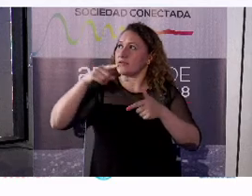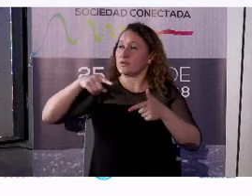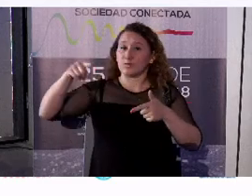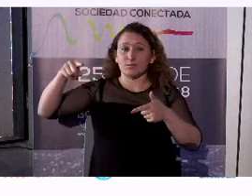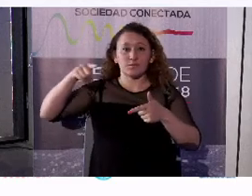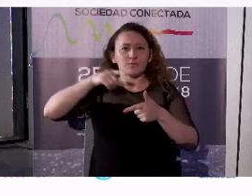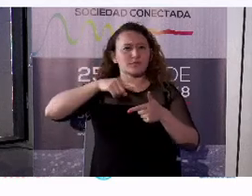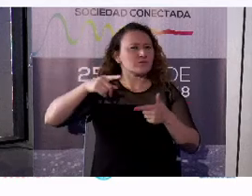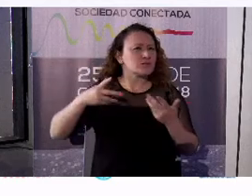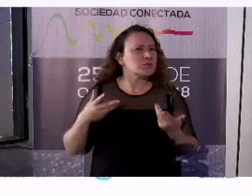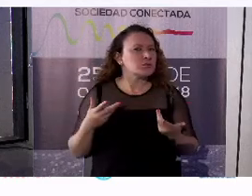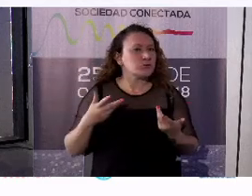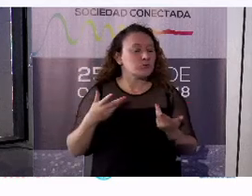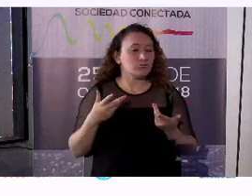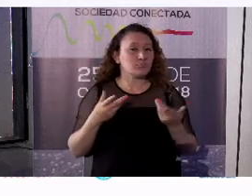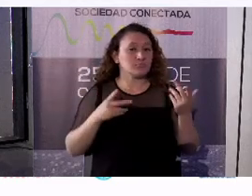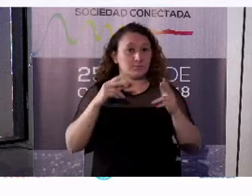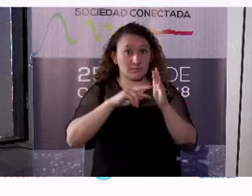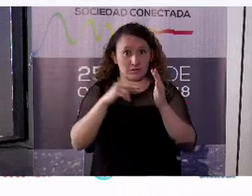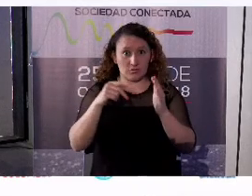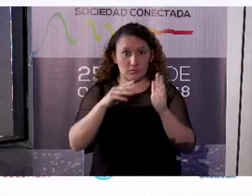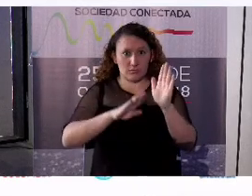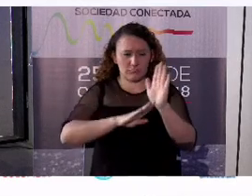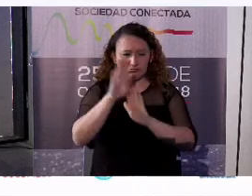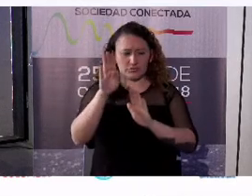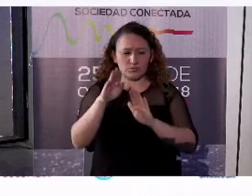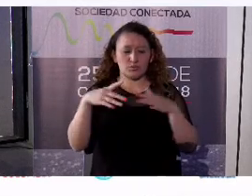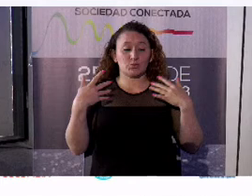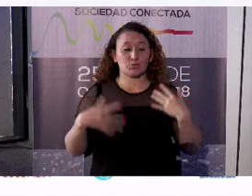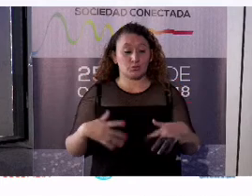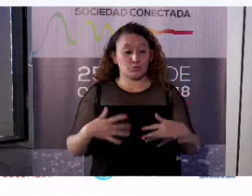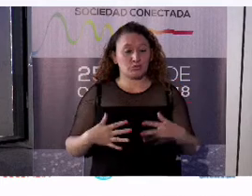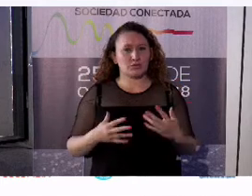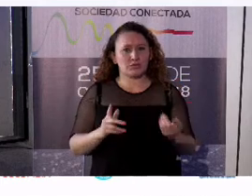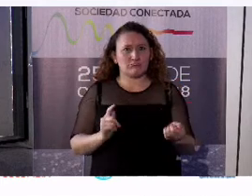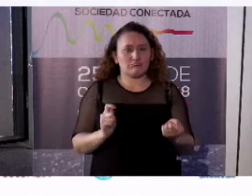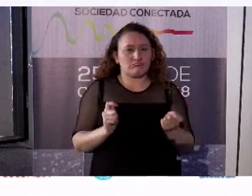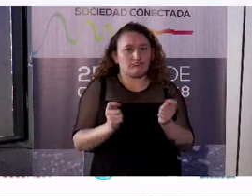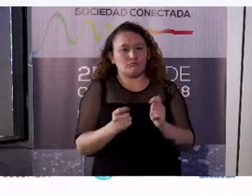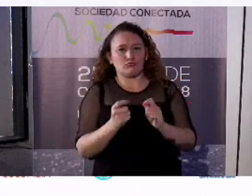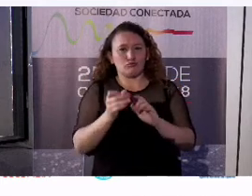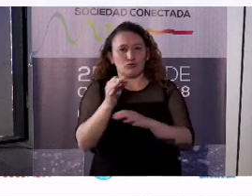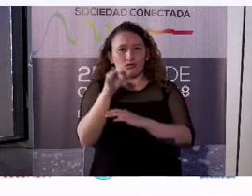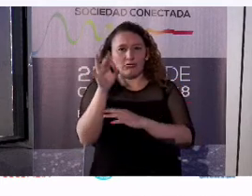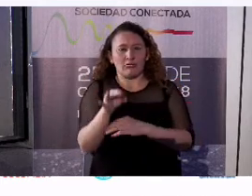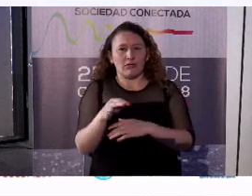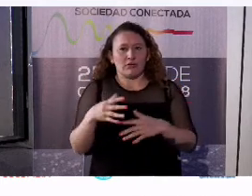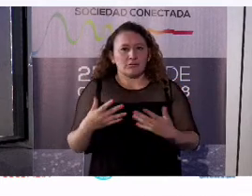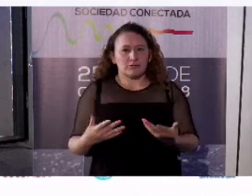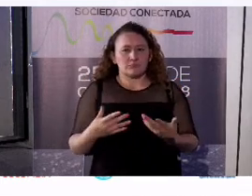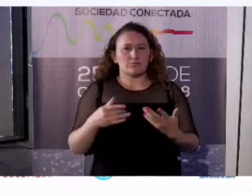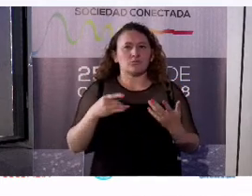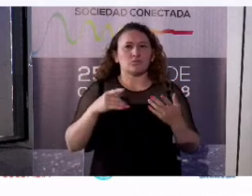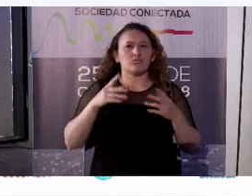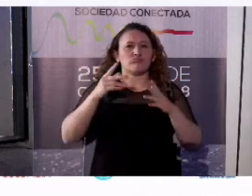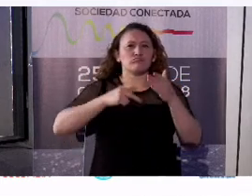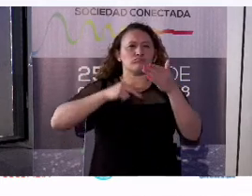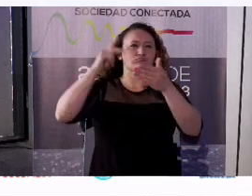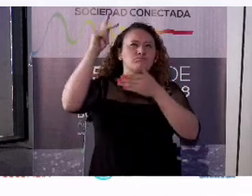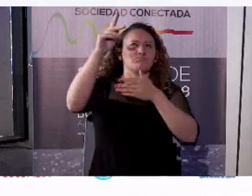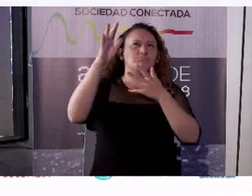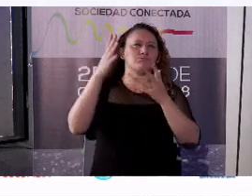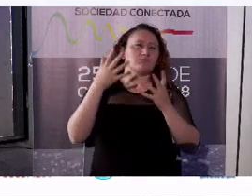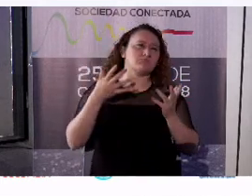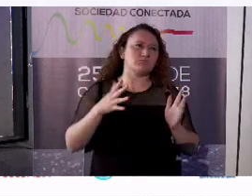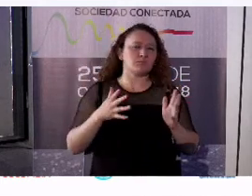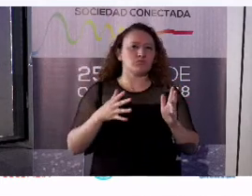desarrollo de las tecnologías está impulsándose está cambiando los porcentajes estamos proyectando que para el